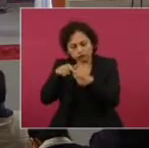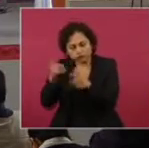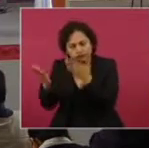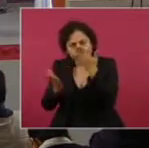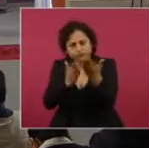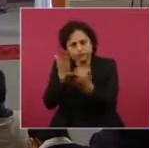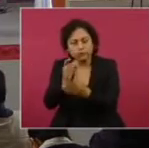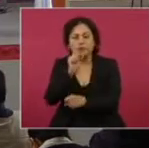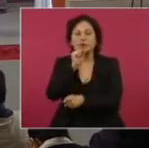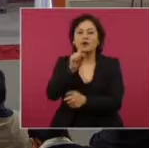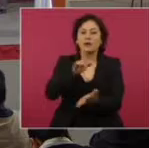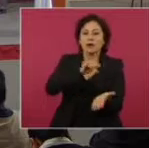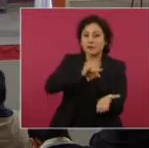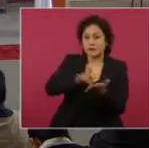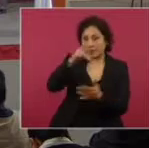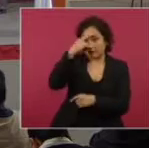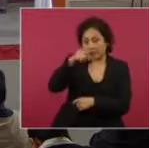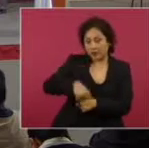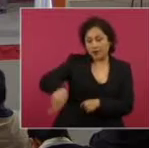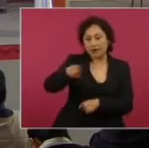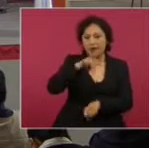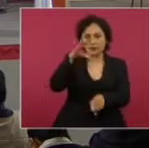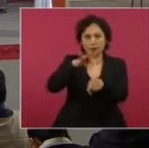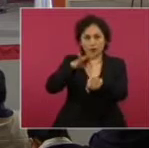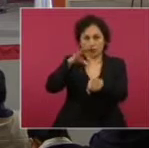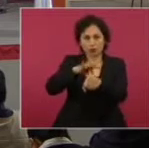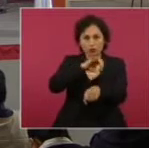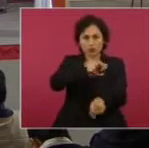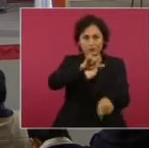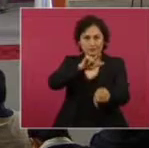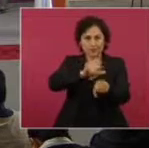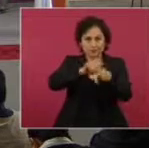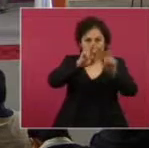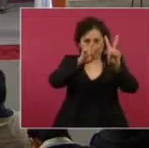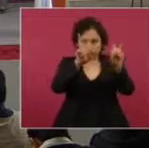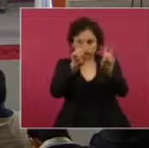médicos para que tengamos los médicos especialistas en el futuro,